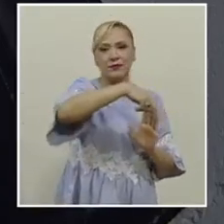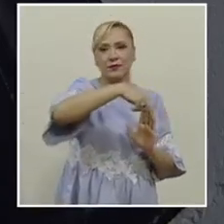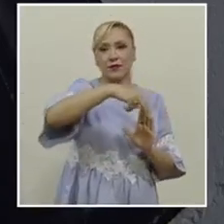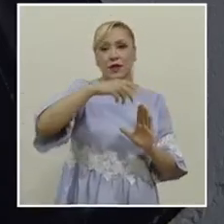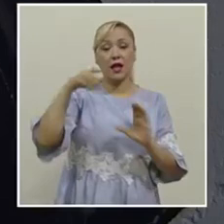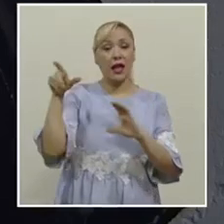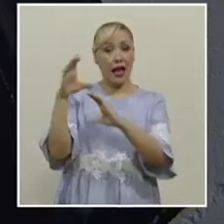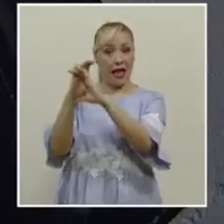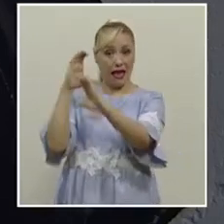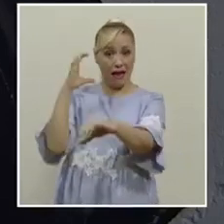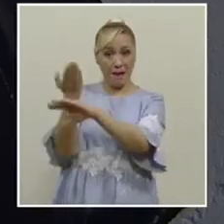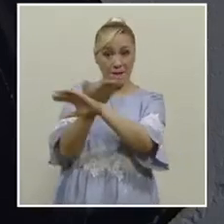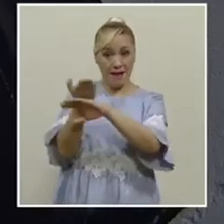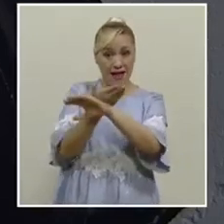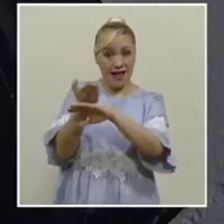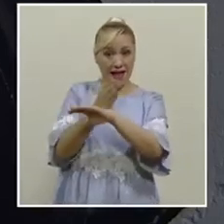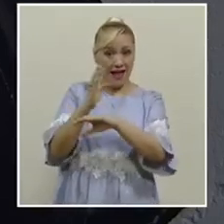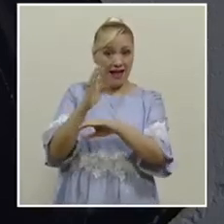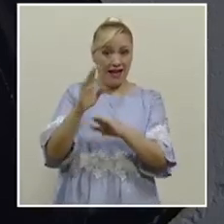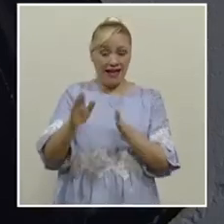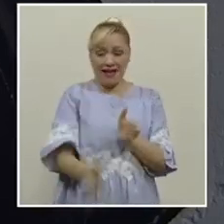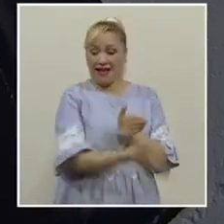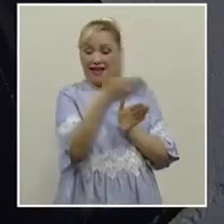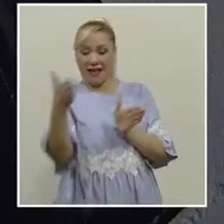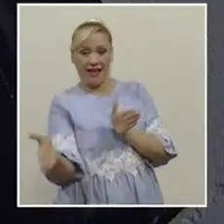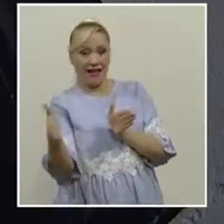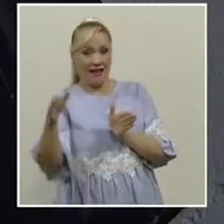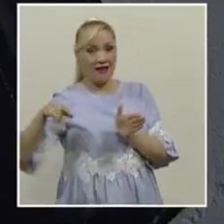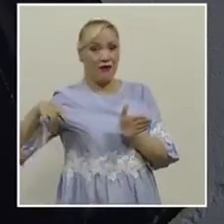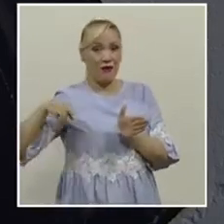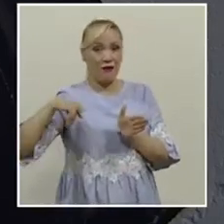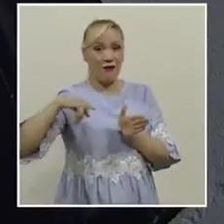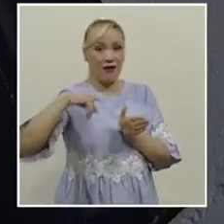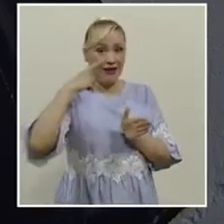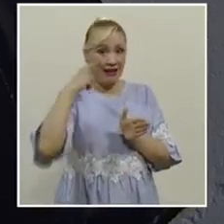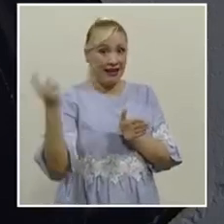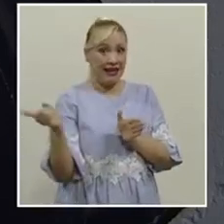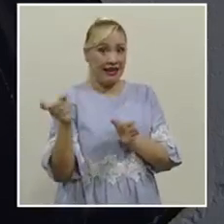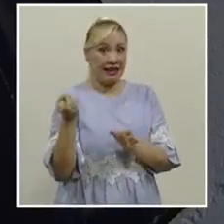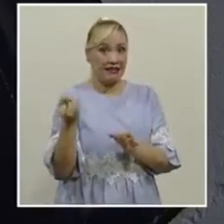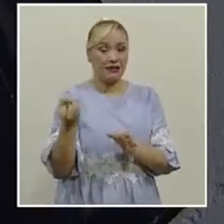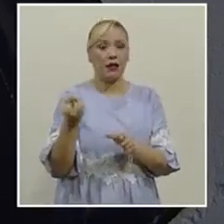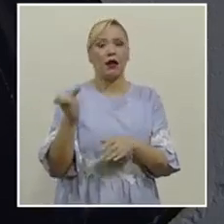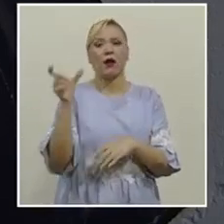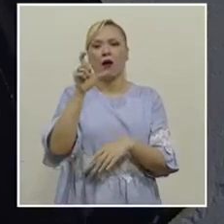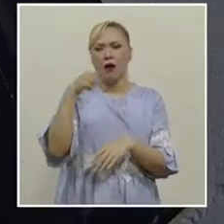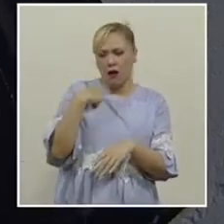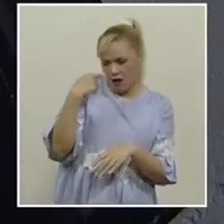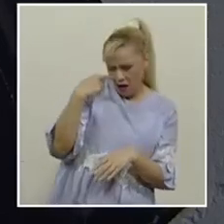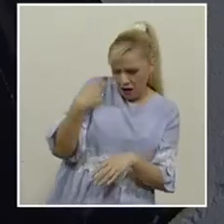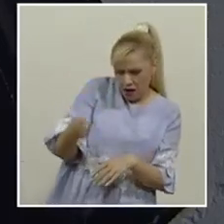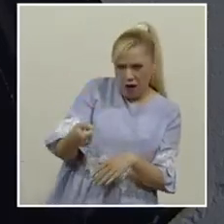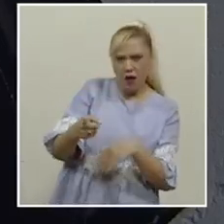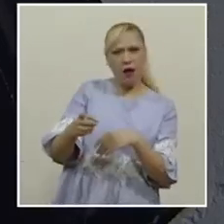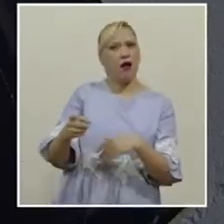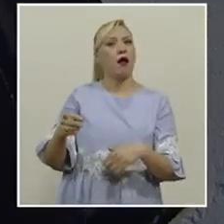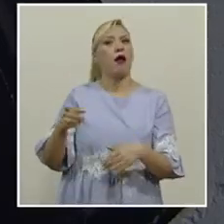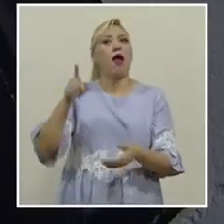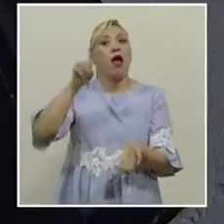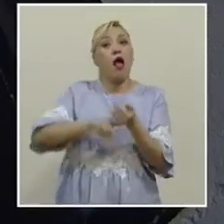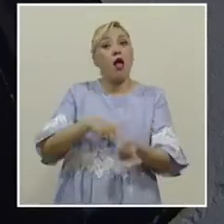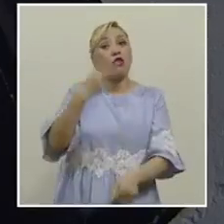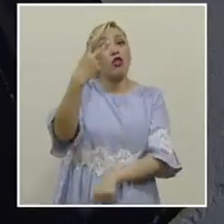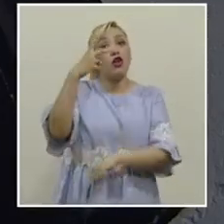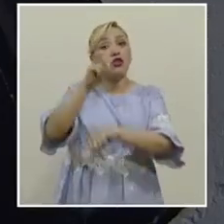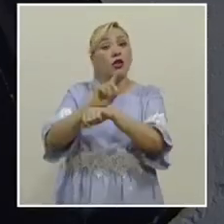el camión blanco que está del lado izquierdo enfrente, es un camión que después de verificar los videos vimos que estuvo ahí como 2 días